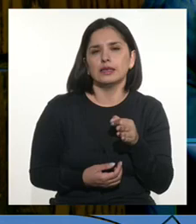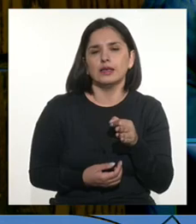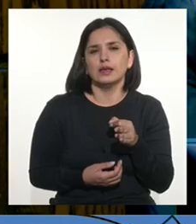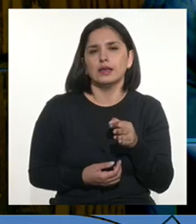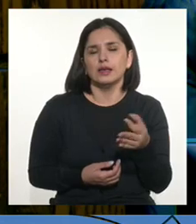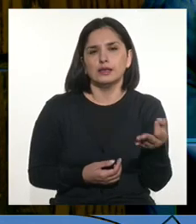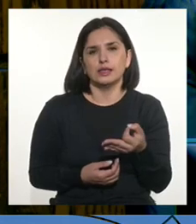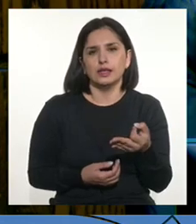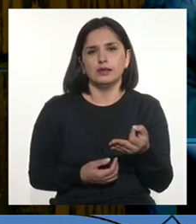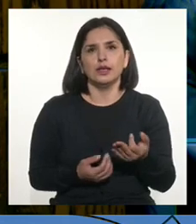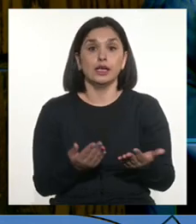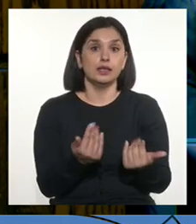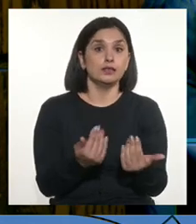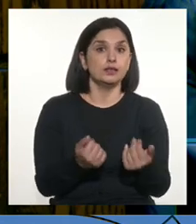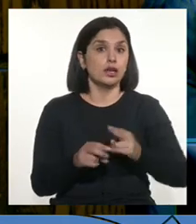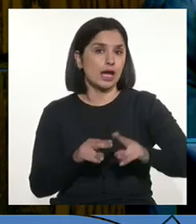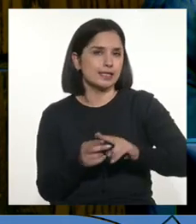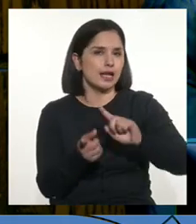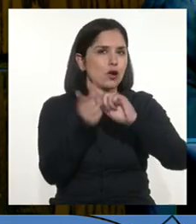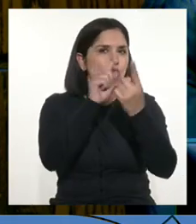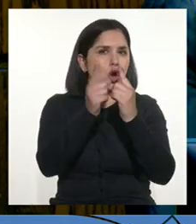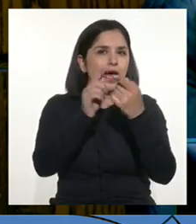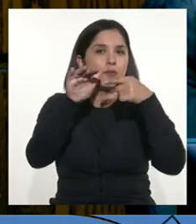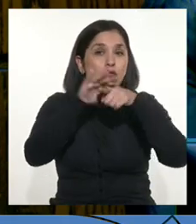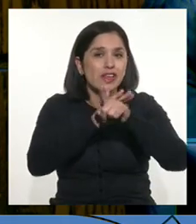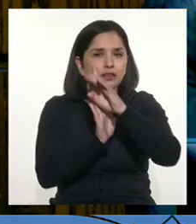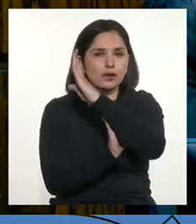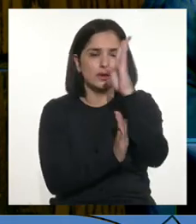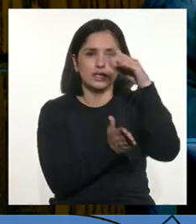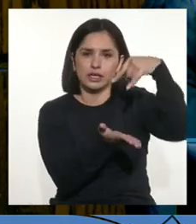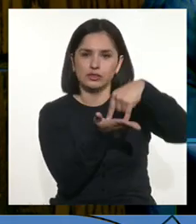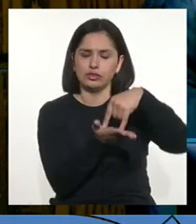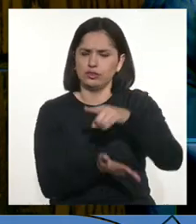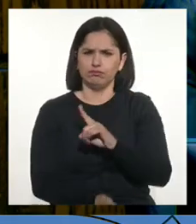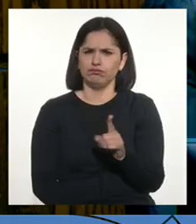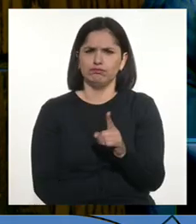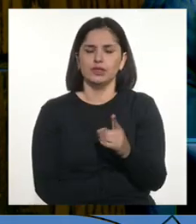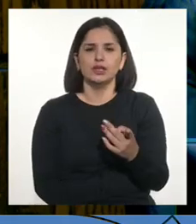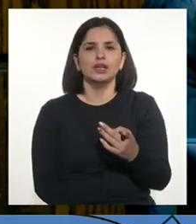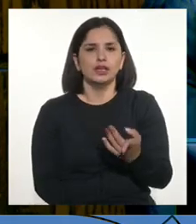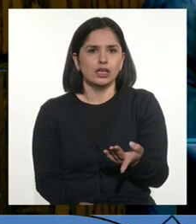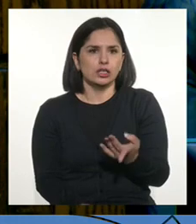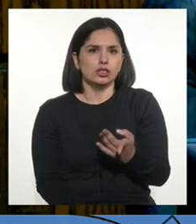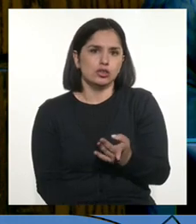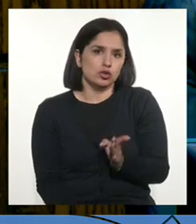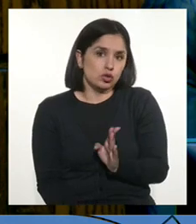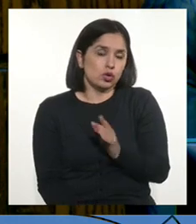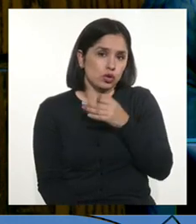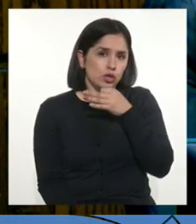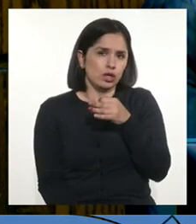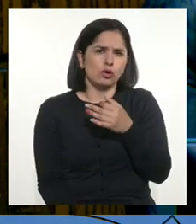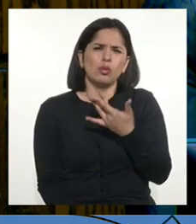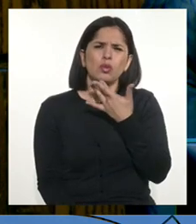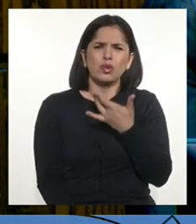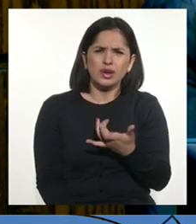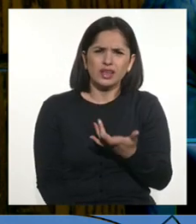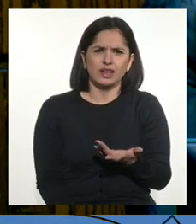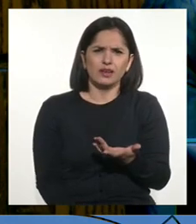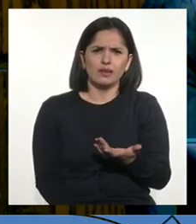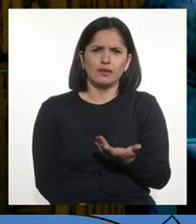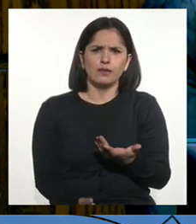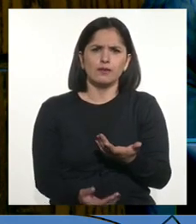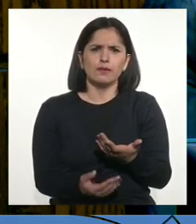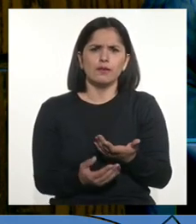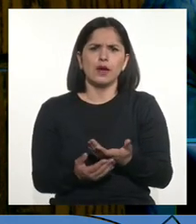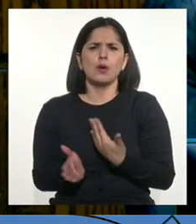que es necesario hacer una serie de cambios en la biblioteca y ha sido suficientemente conservador cuando digo que porque vamos porque vamos a ahorrar estas